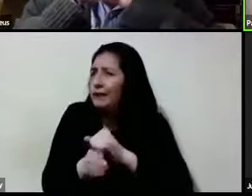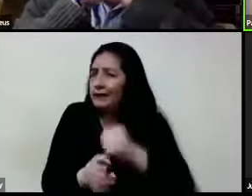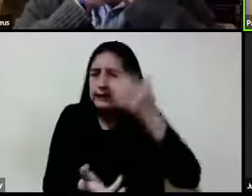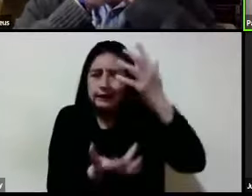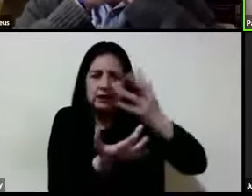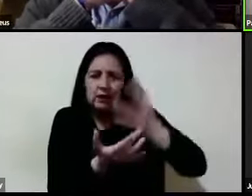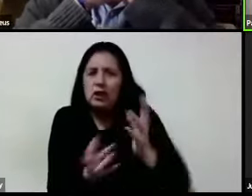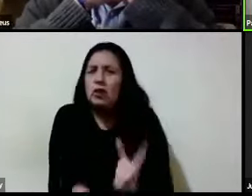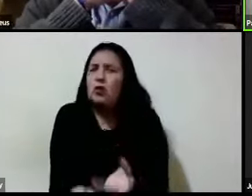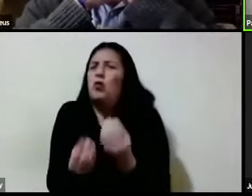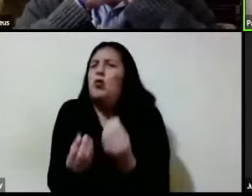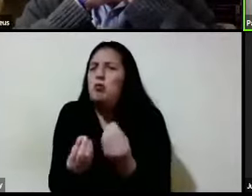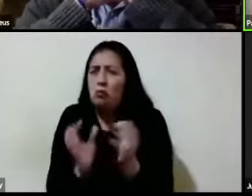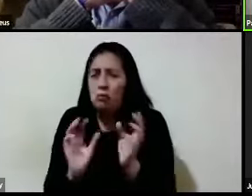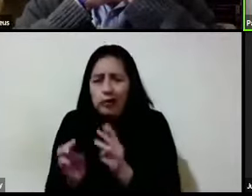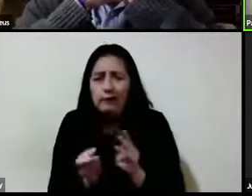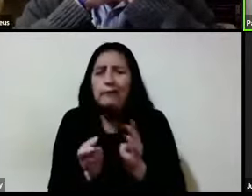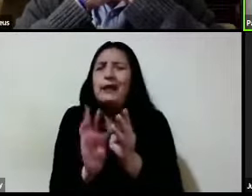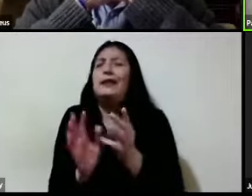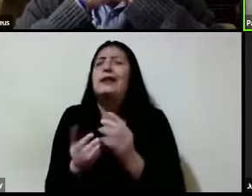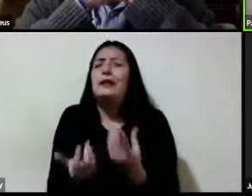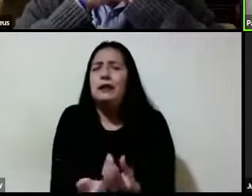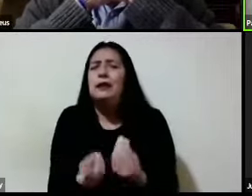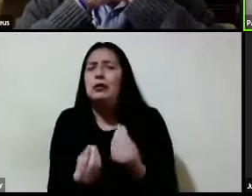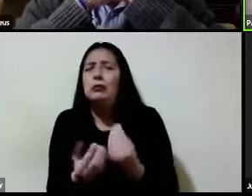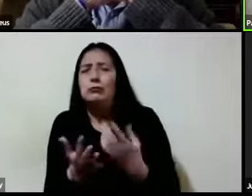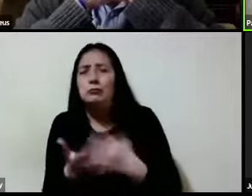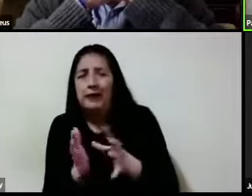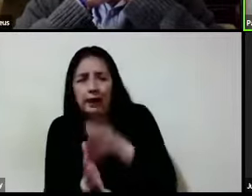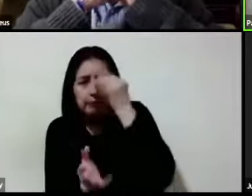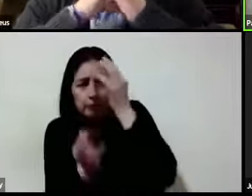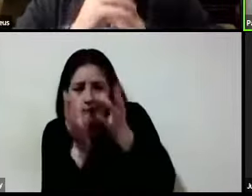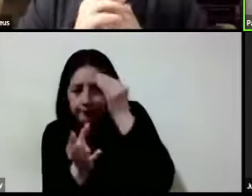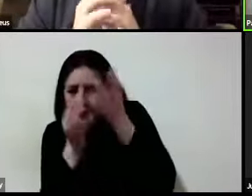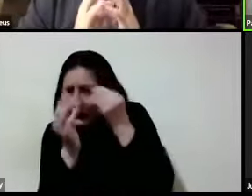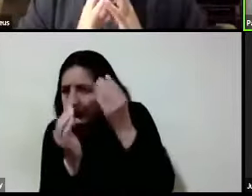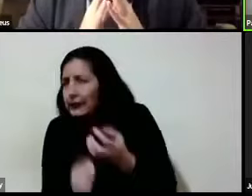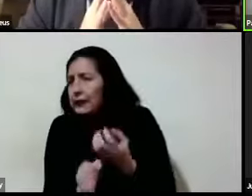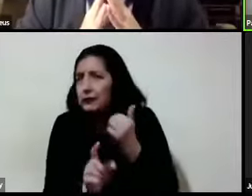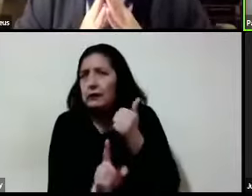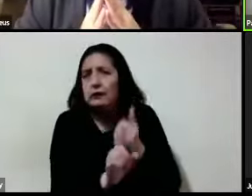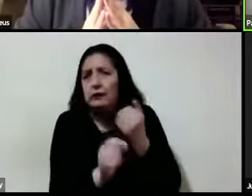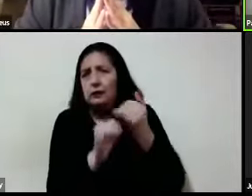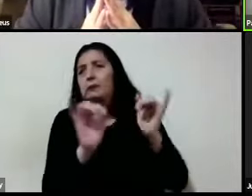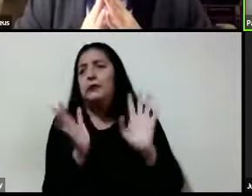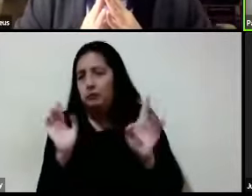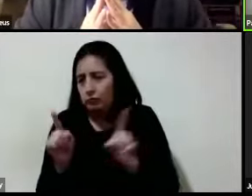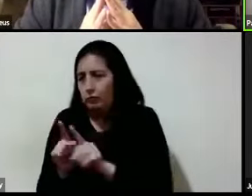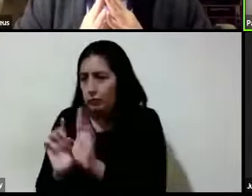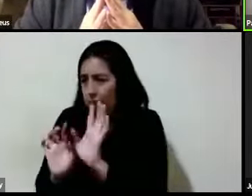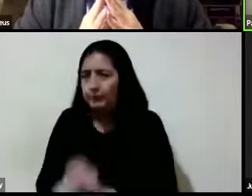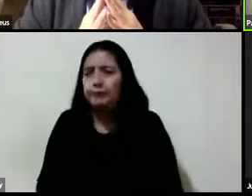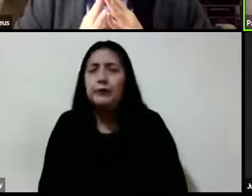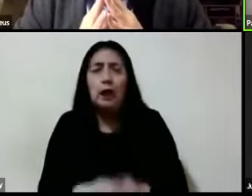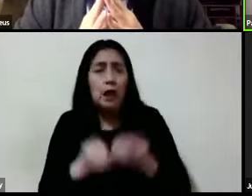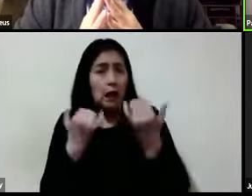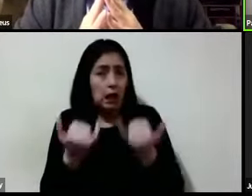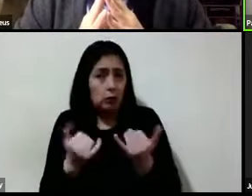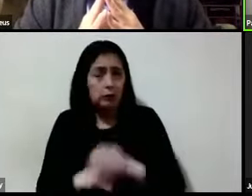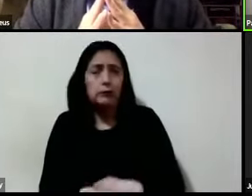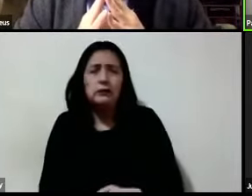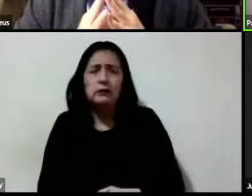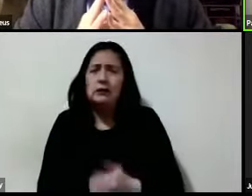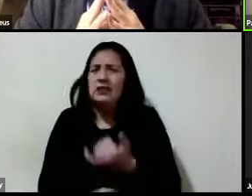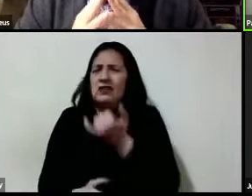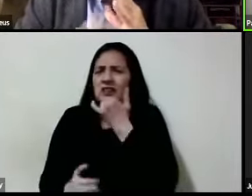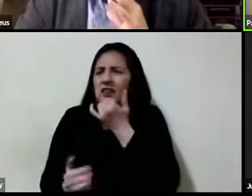como una forma o una estrategia justamente de gestionar su aprendizaje autónomo, combinado con el de las TICs. Ahora, ¿qué pasa